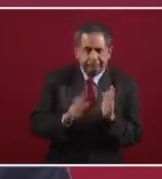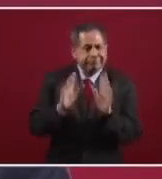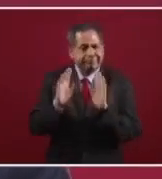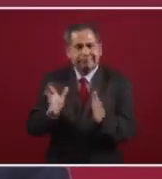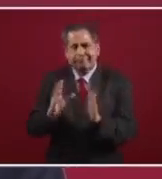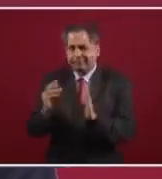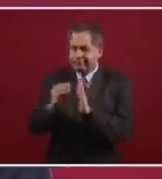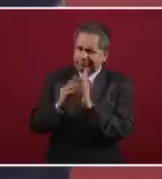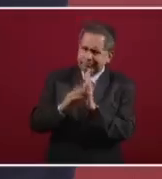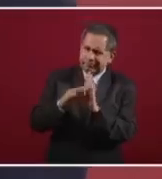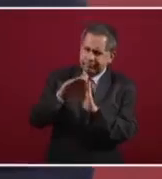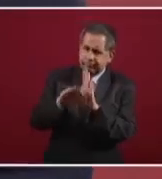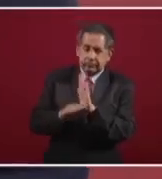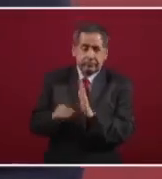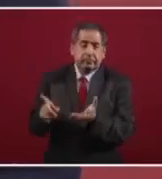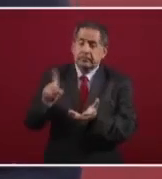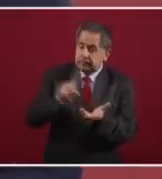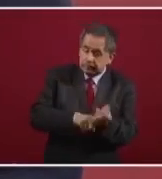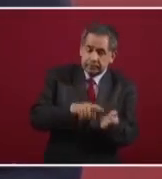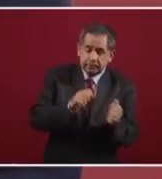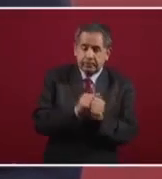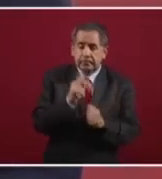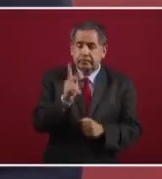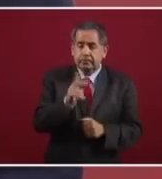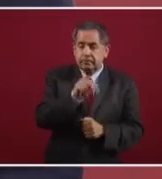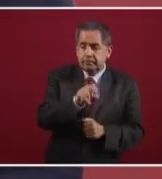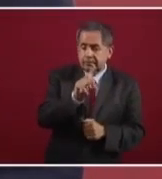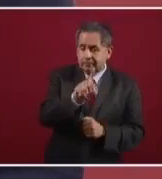escrito en el plan de desarrollo.